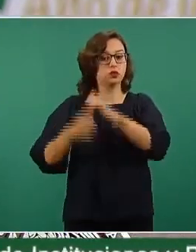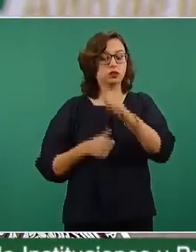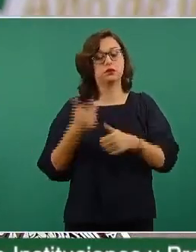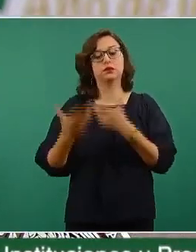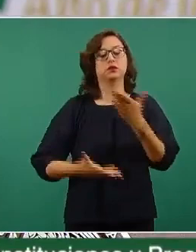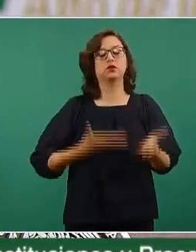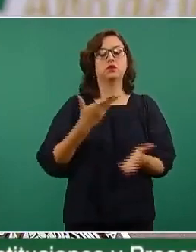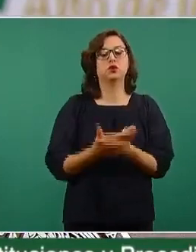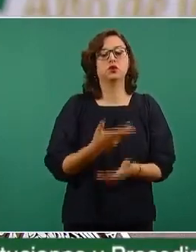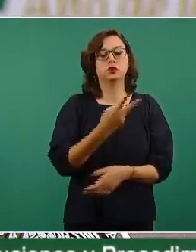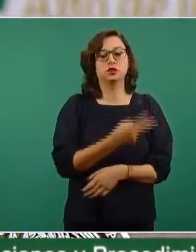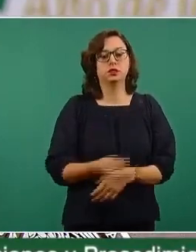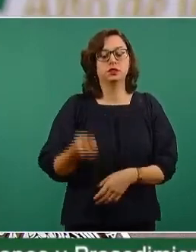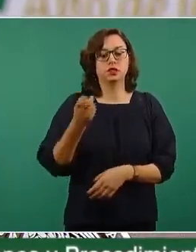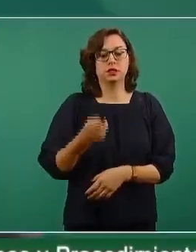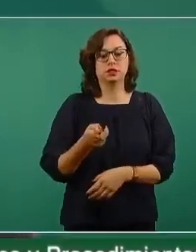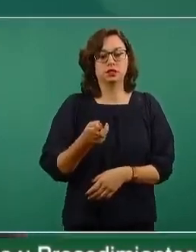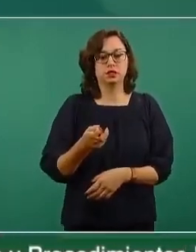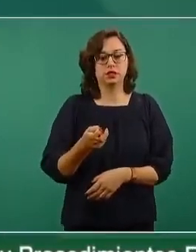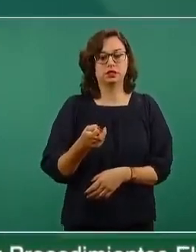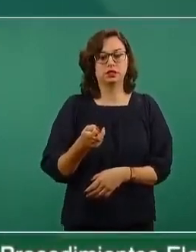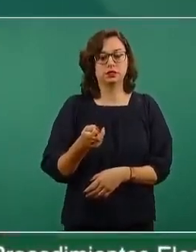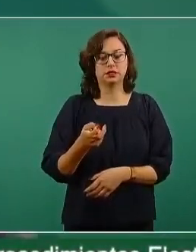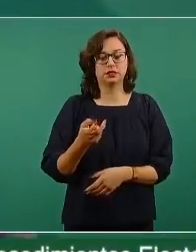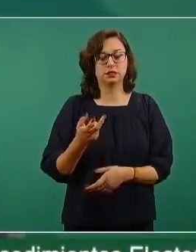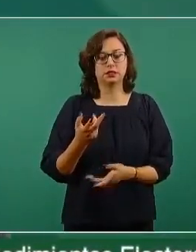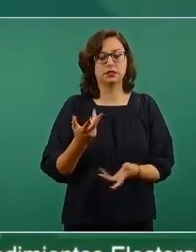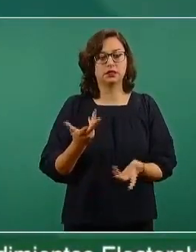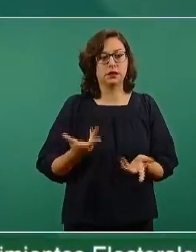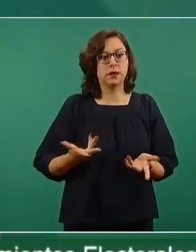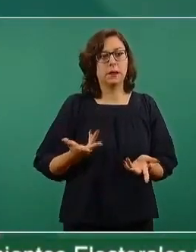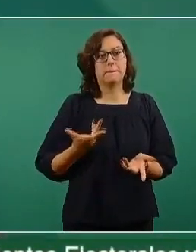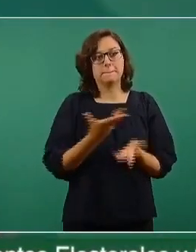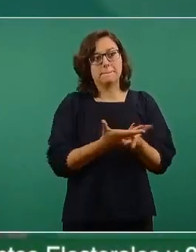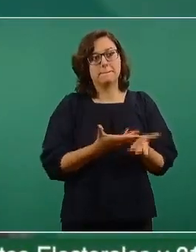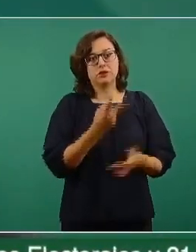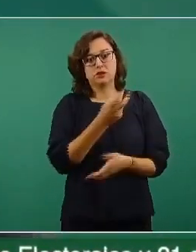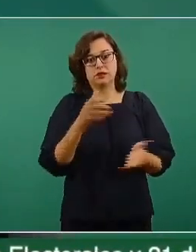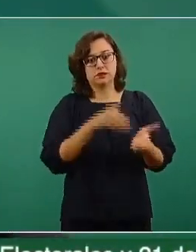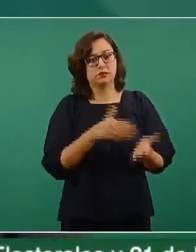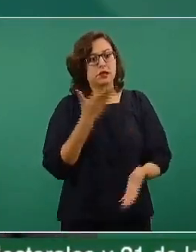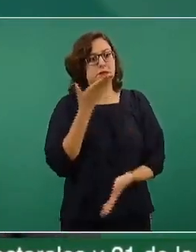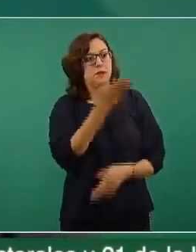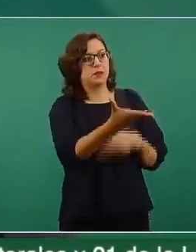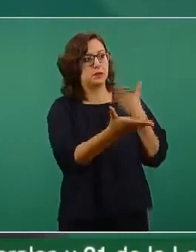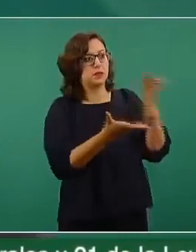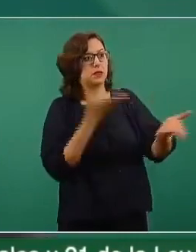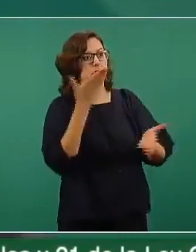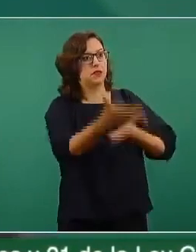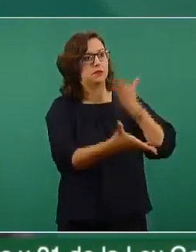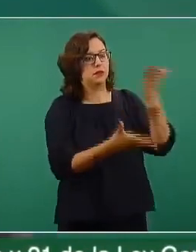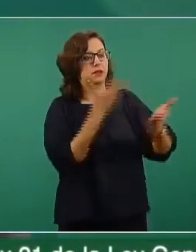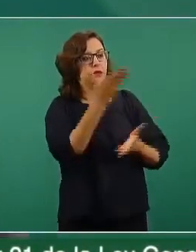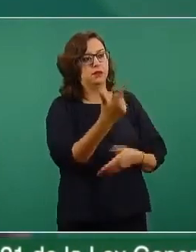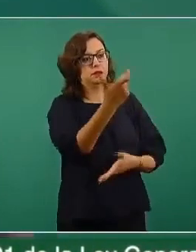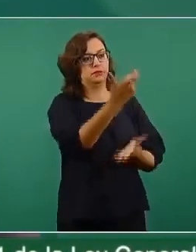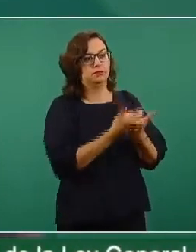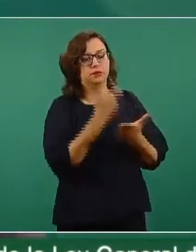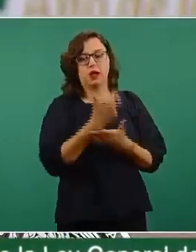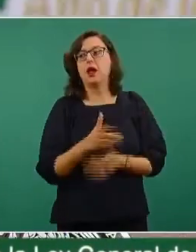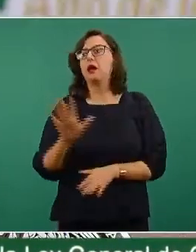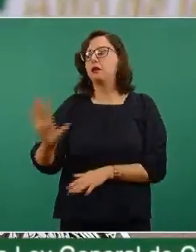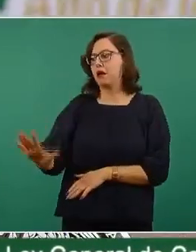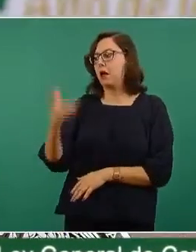233,736 solicitudes. Todas estas solicitudes pasan a un proceso de revisión. Se revisan todos los documentos que son